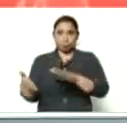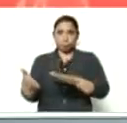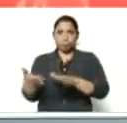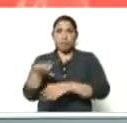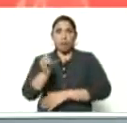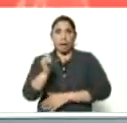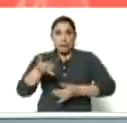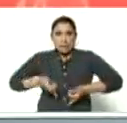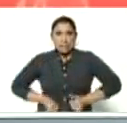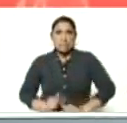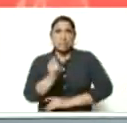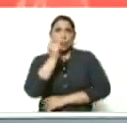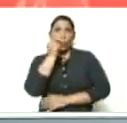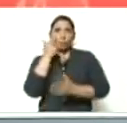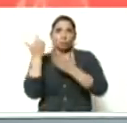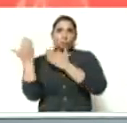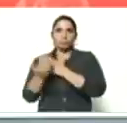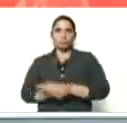su hijo, Pepe Rangel.